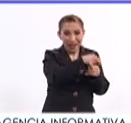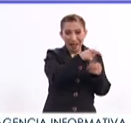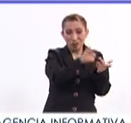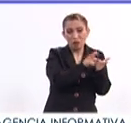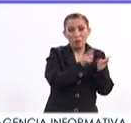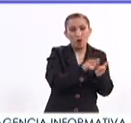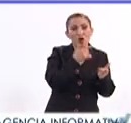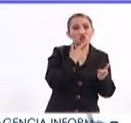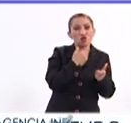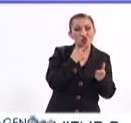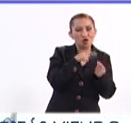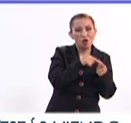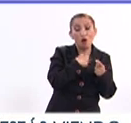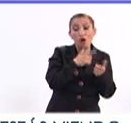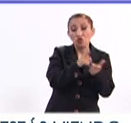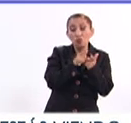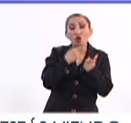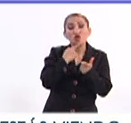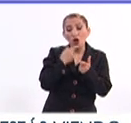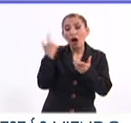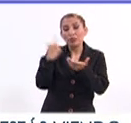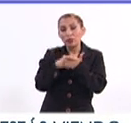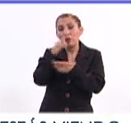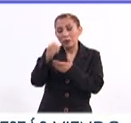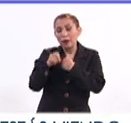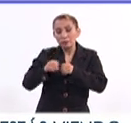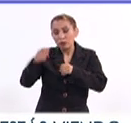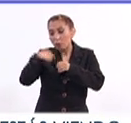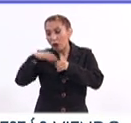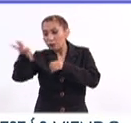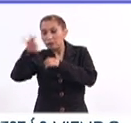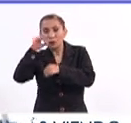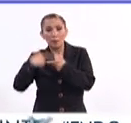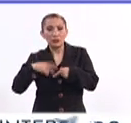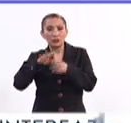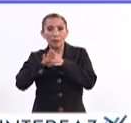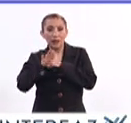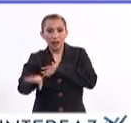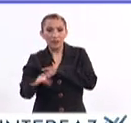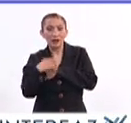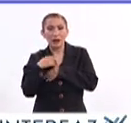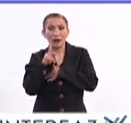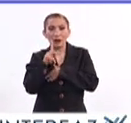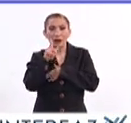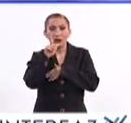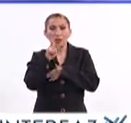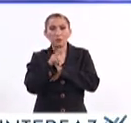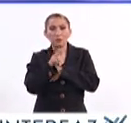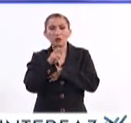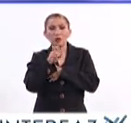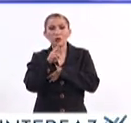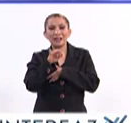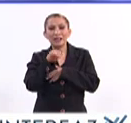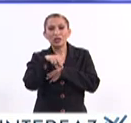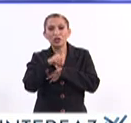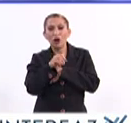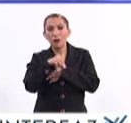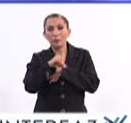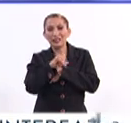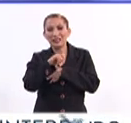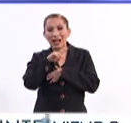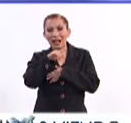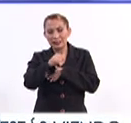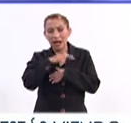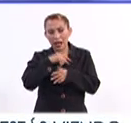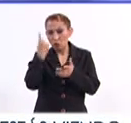Partido Colorado, pues el Partido Colorado tiene la obligación de haber postulado un migrante. Los famosos plurinominales. Los plurinominales, exactamente. Dentro de esos tiene Ahí que